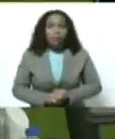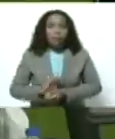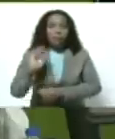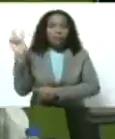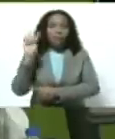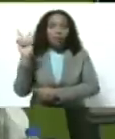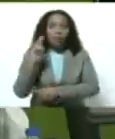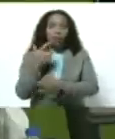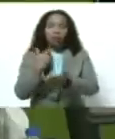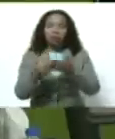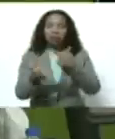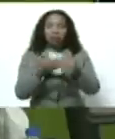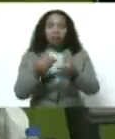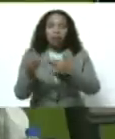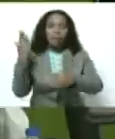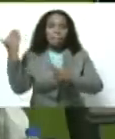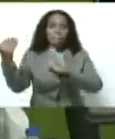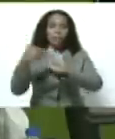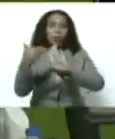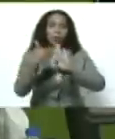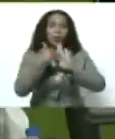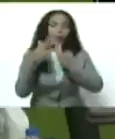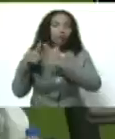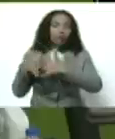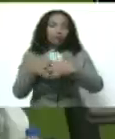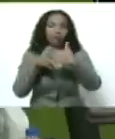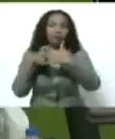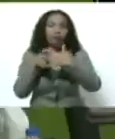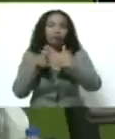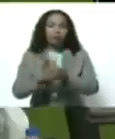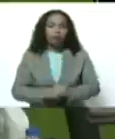Venezuela, independientemente de las sanciones impuestas por Estados Unidos,